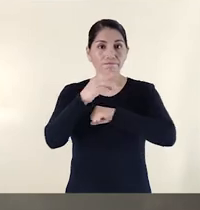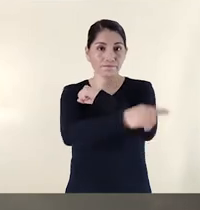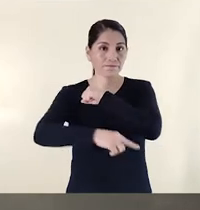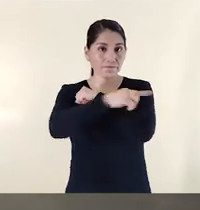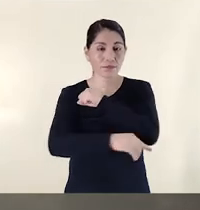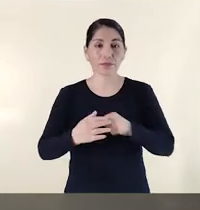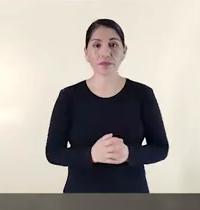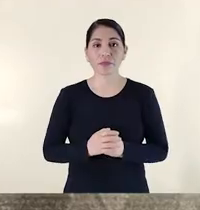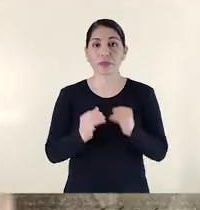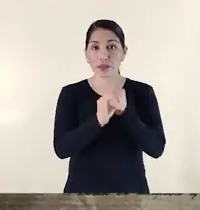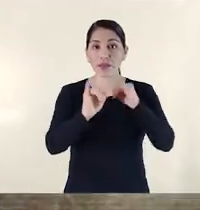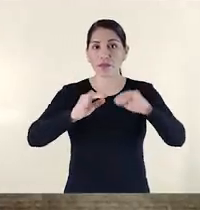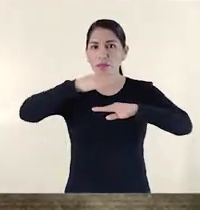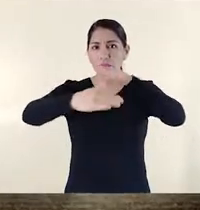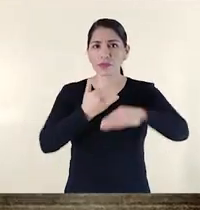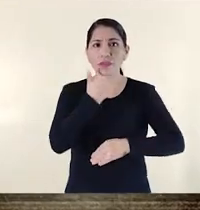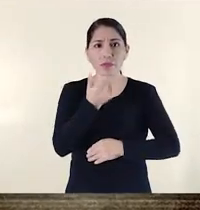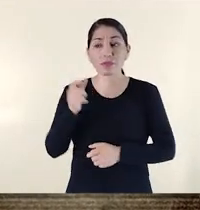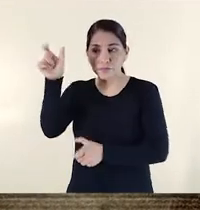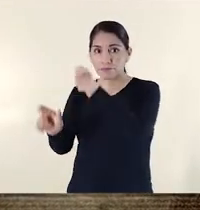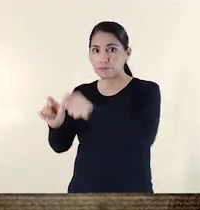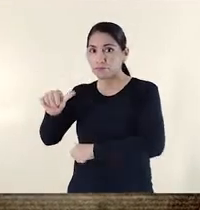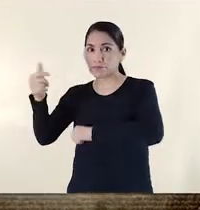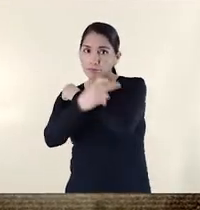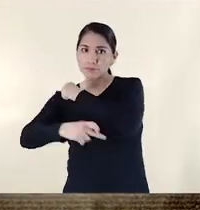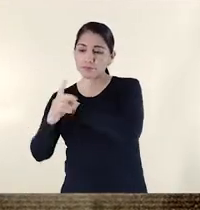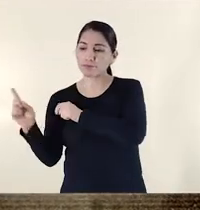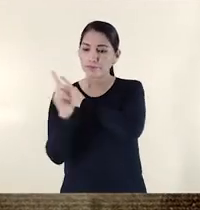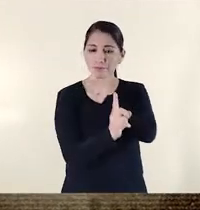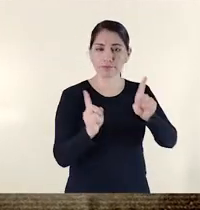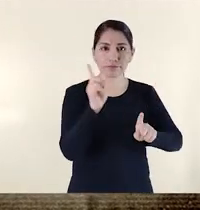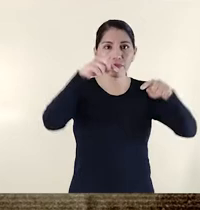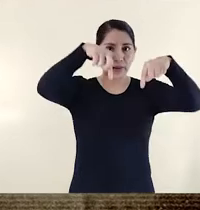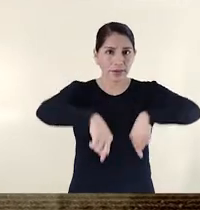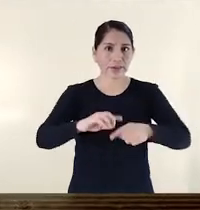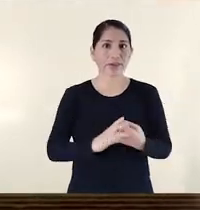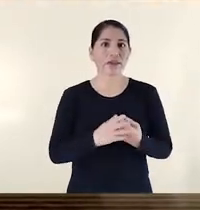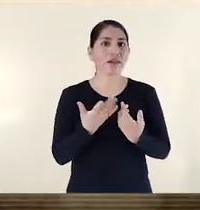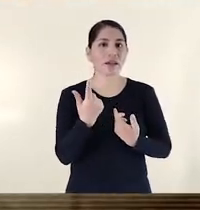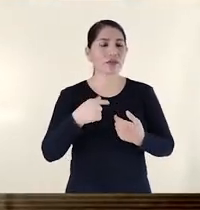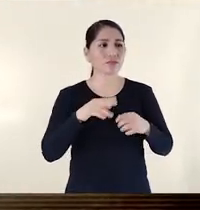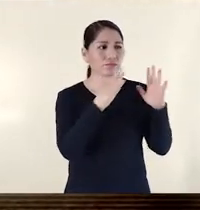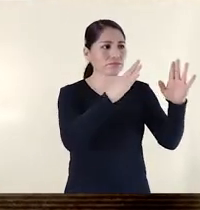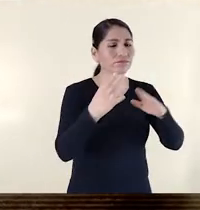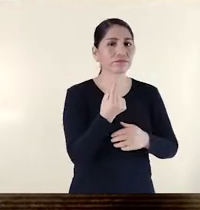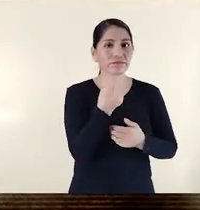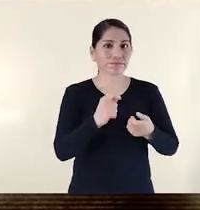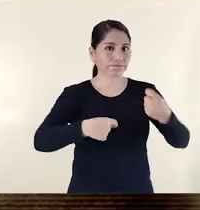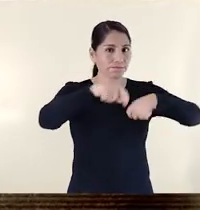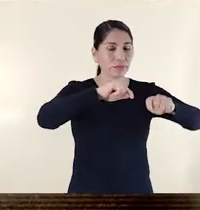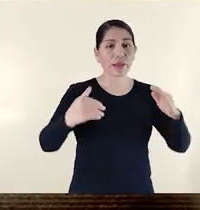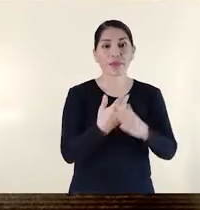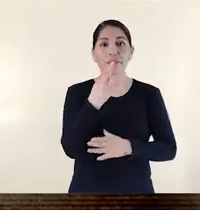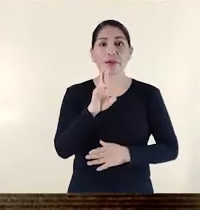Club Nacional. La independencia trajo como consecuencia la llegada de muchos ciudadanos extranjeros con intereses comerciales en la